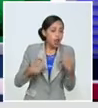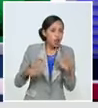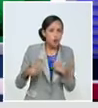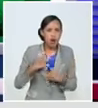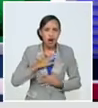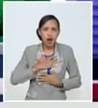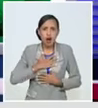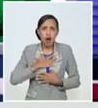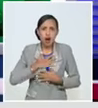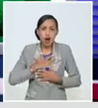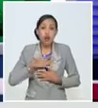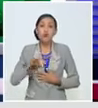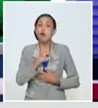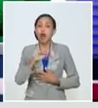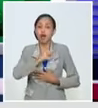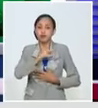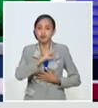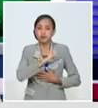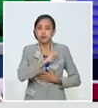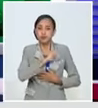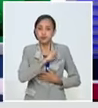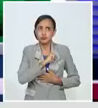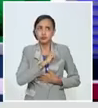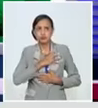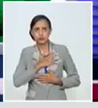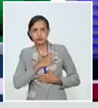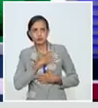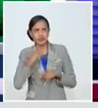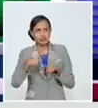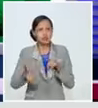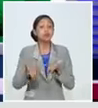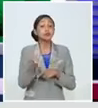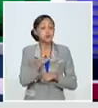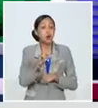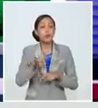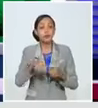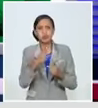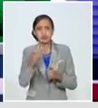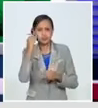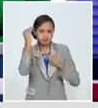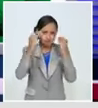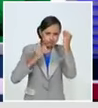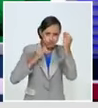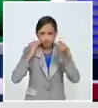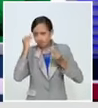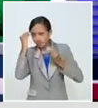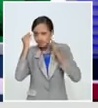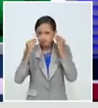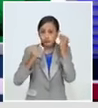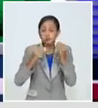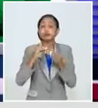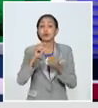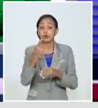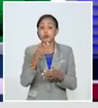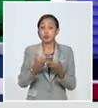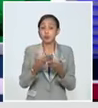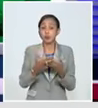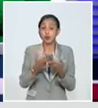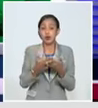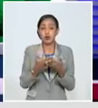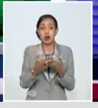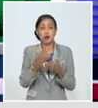taquicardia. Se evaluó, se estudió inicialmente para descartar